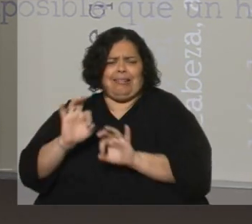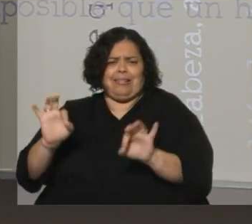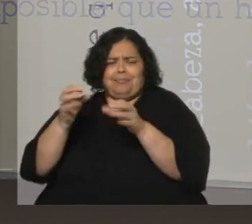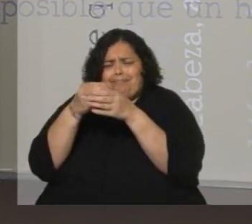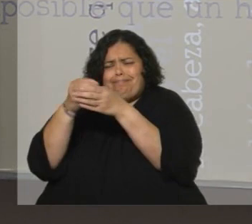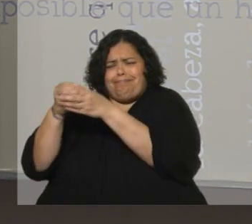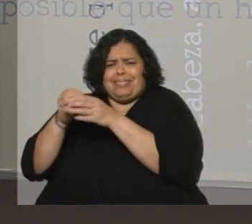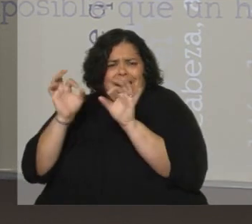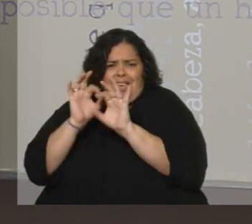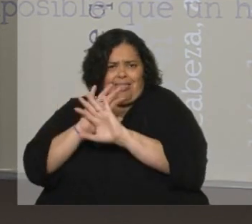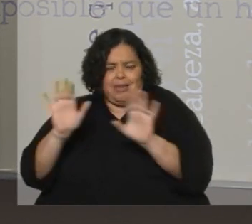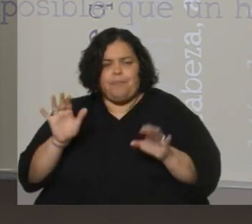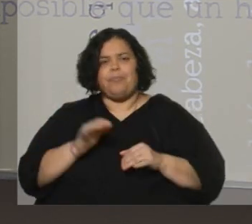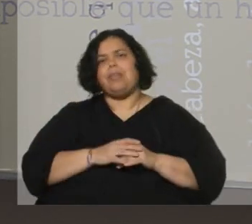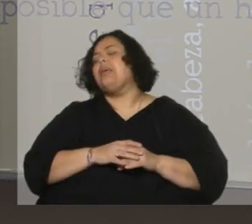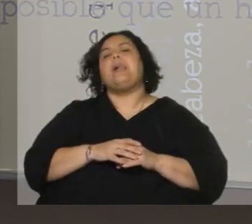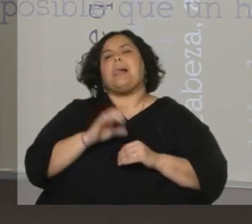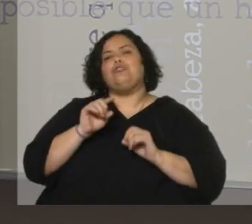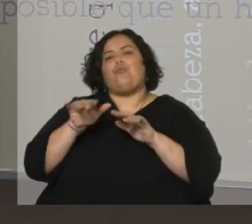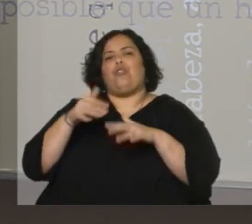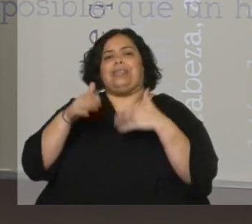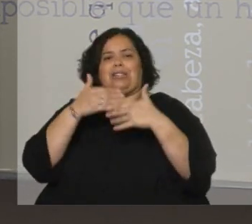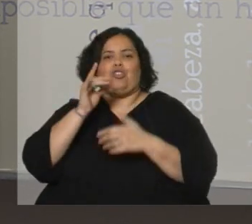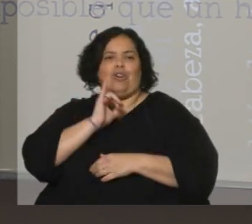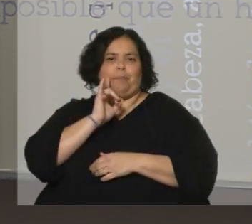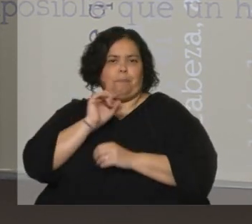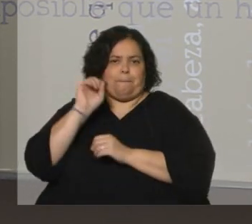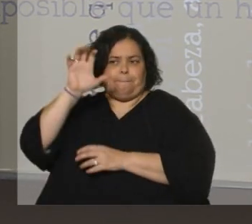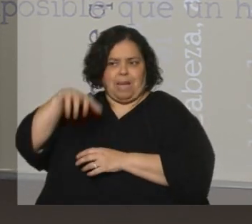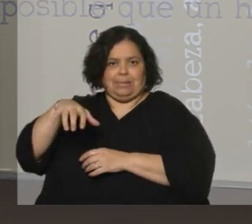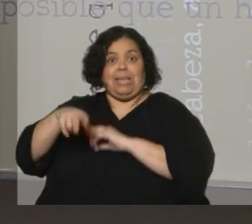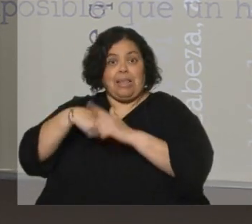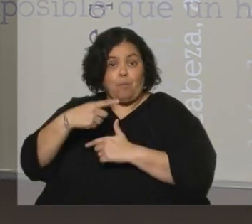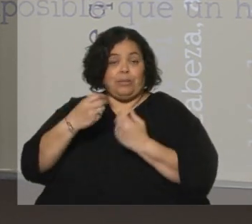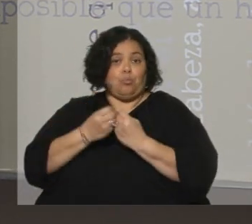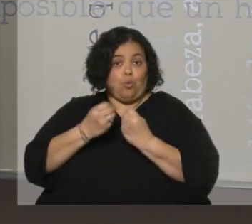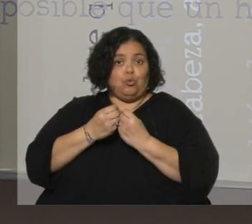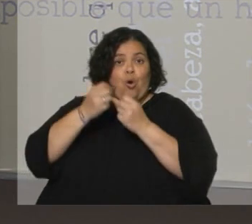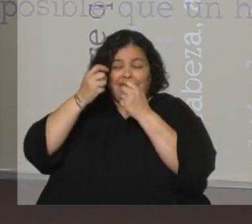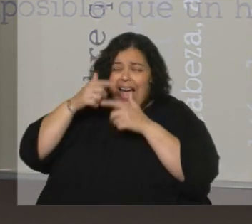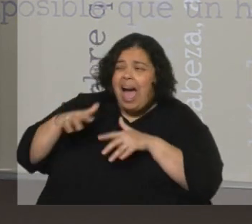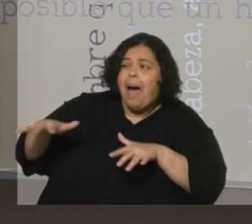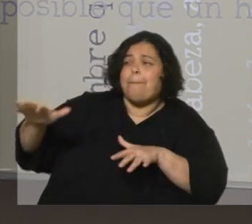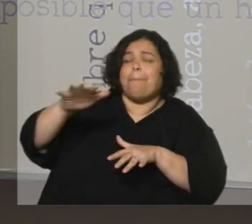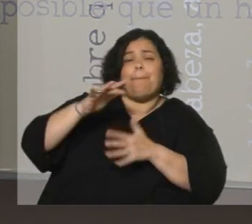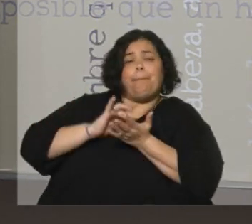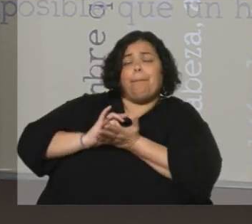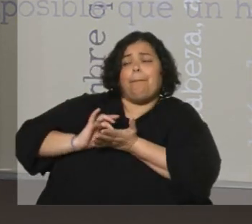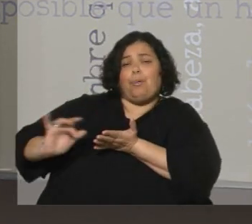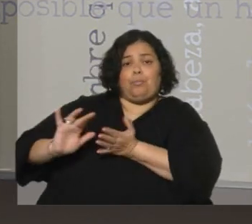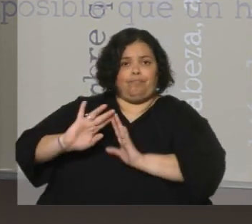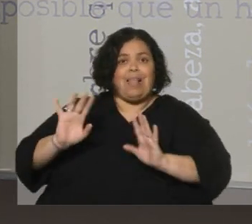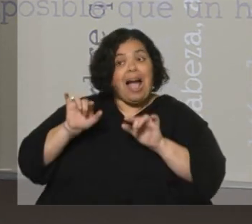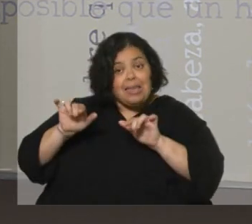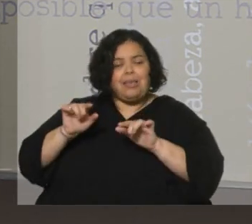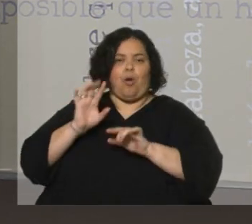menonita en el medio que fueron a desarrollar que desarrollaron mucho la lechería este y después era mucho mucho campo virgen por dec una manera ahí hubo oportunidades de